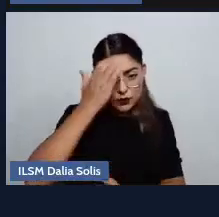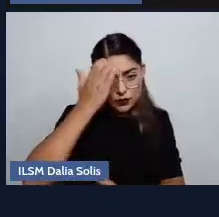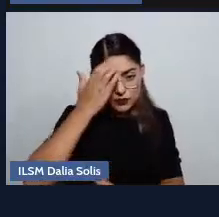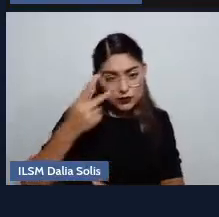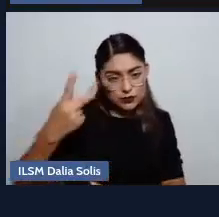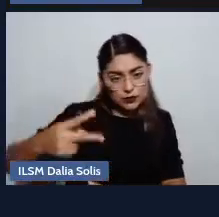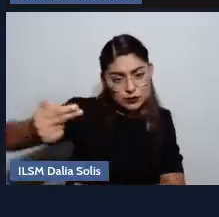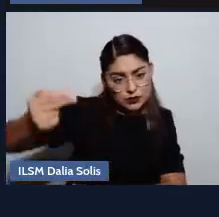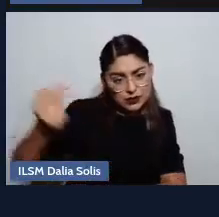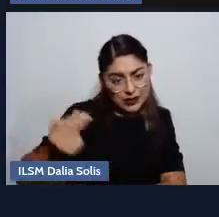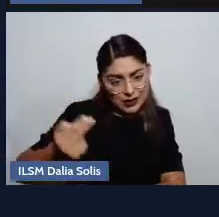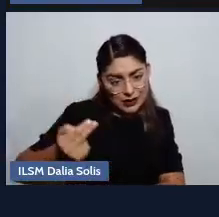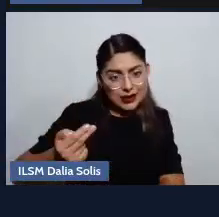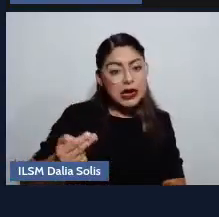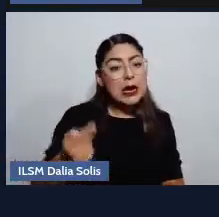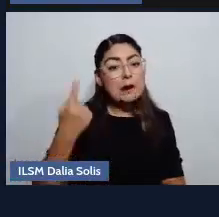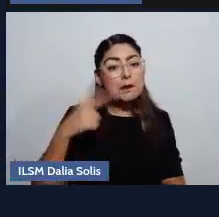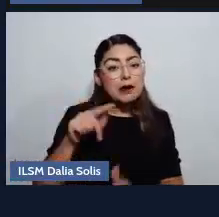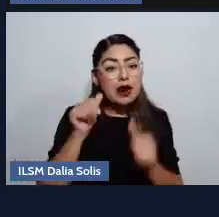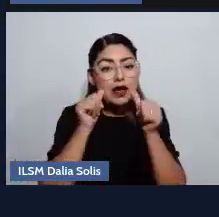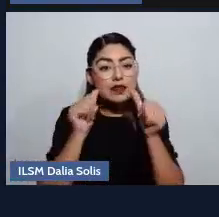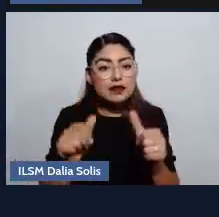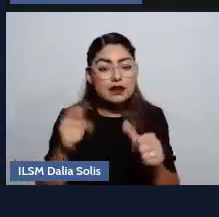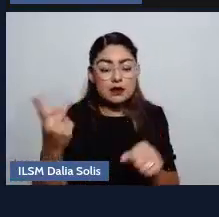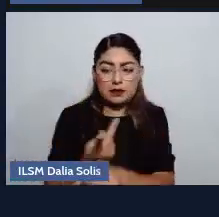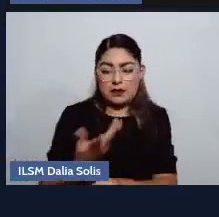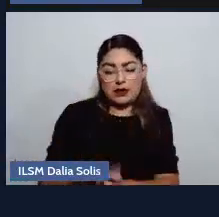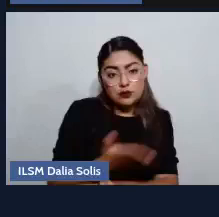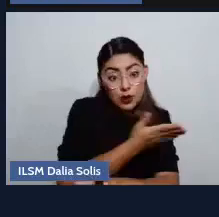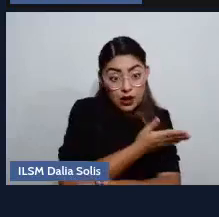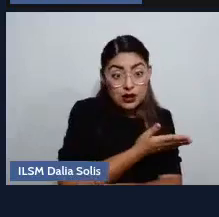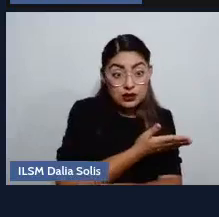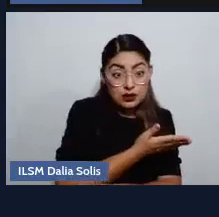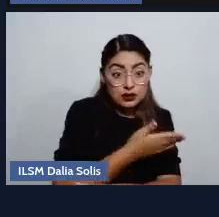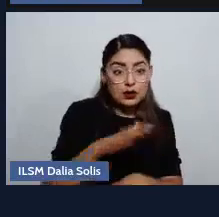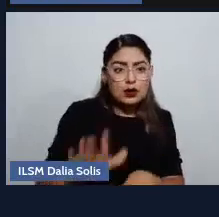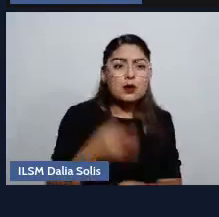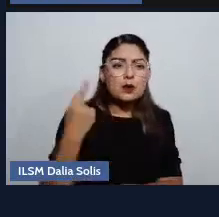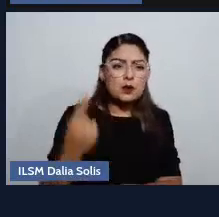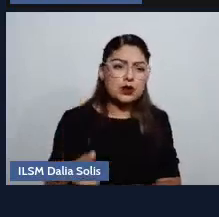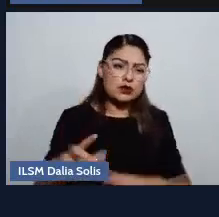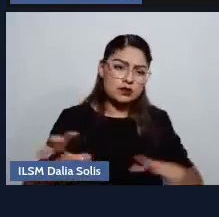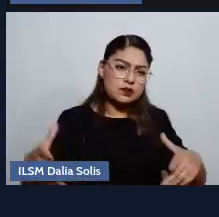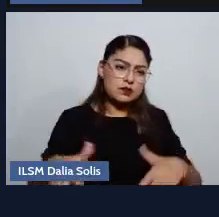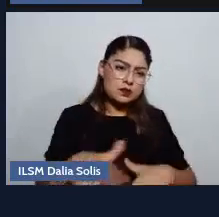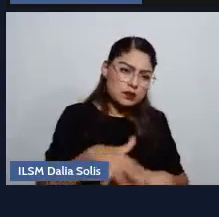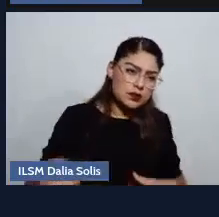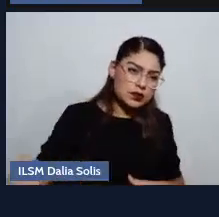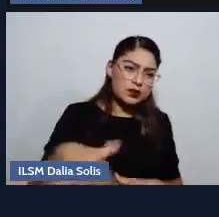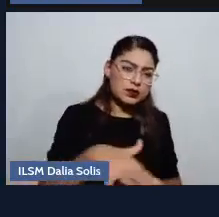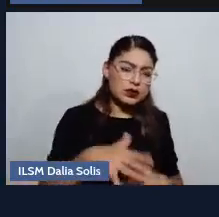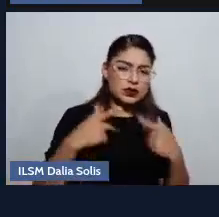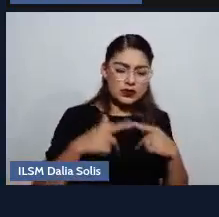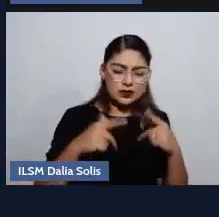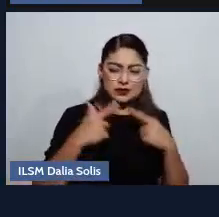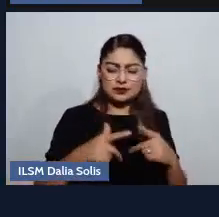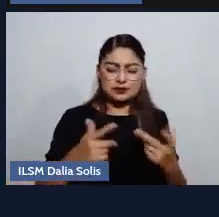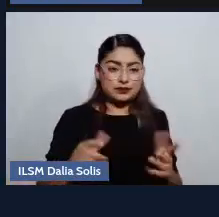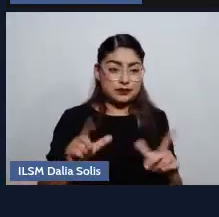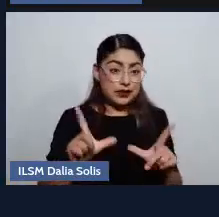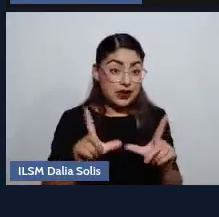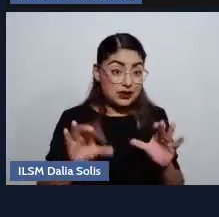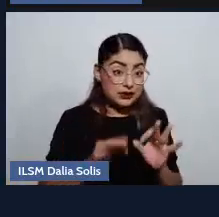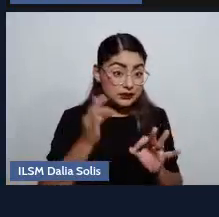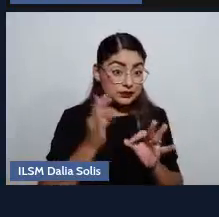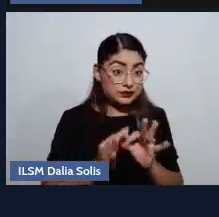atender lo que vivieron. O sea, porque como población, la población no está lista incluso para acercarse a ese